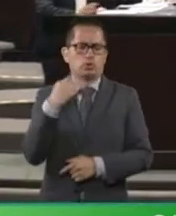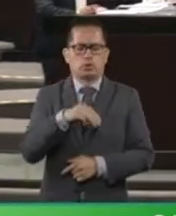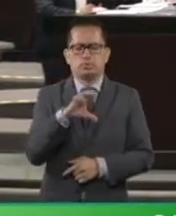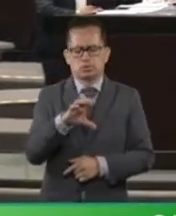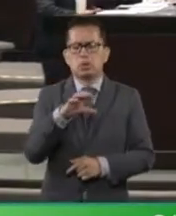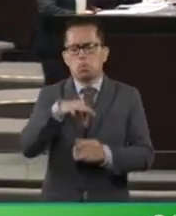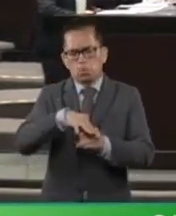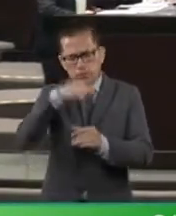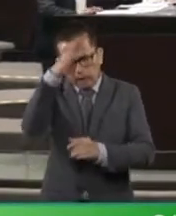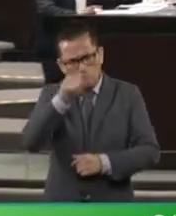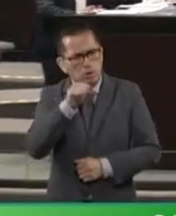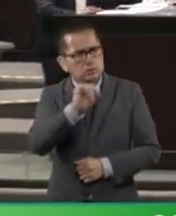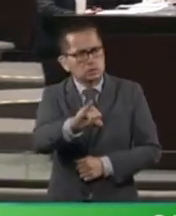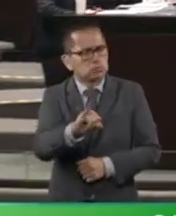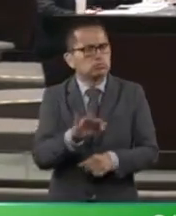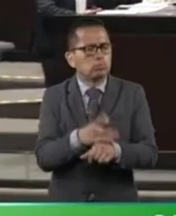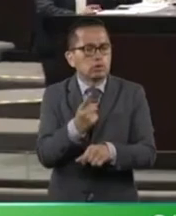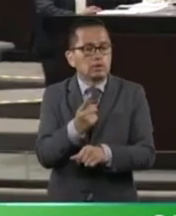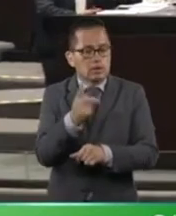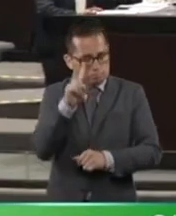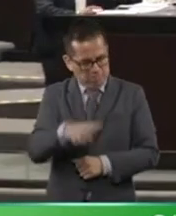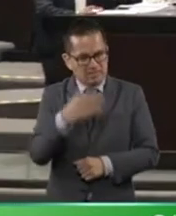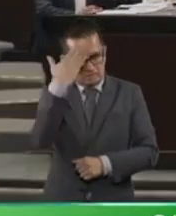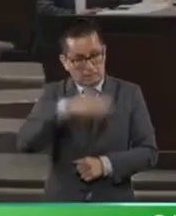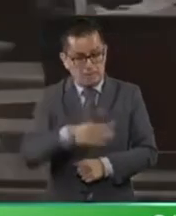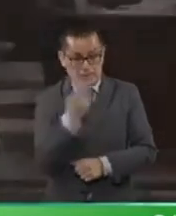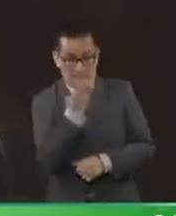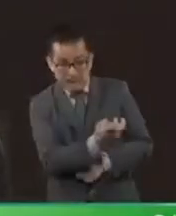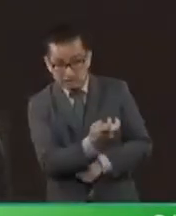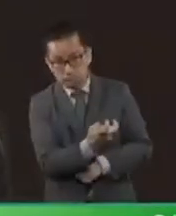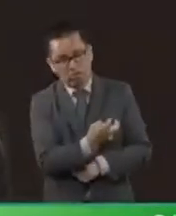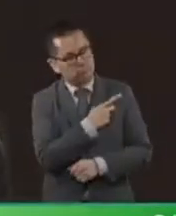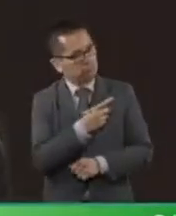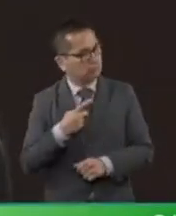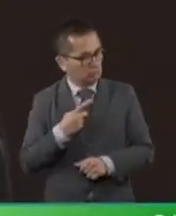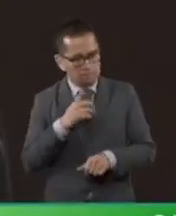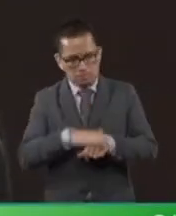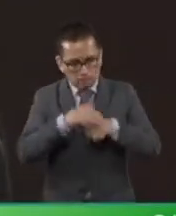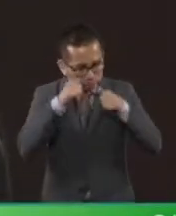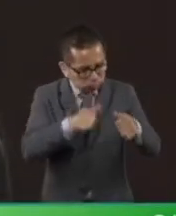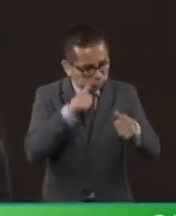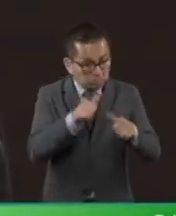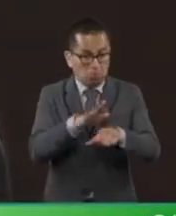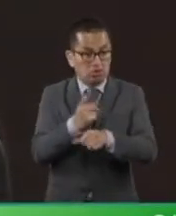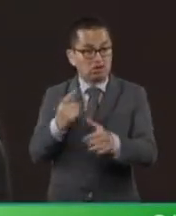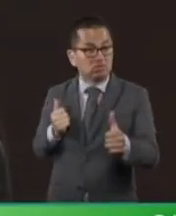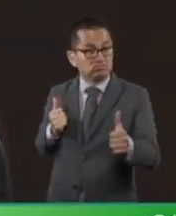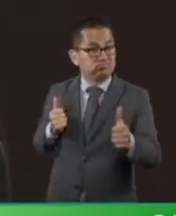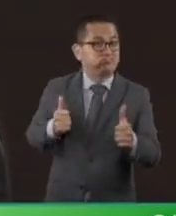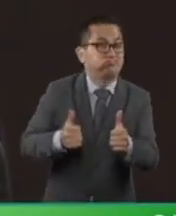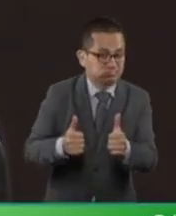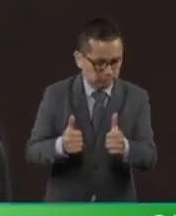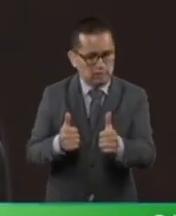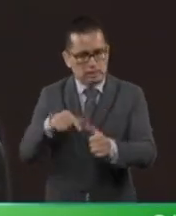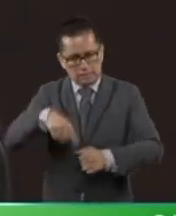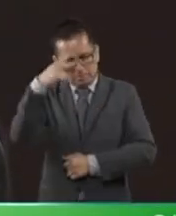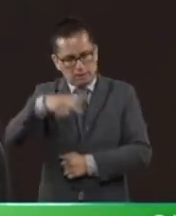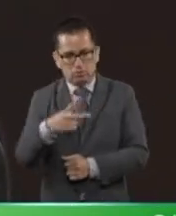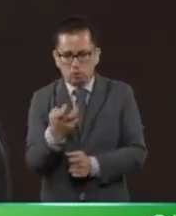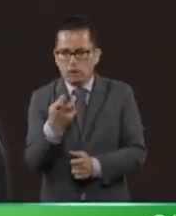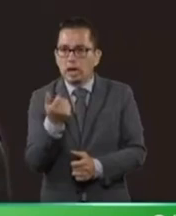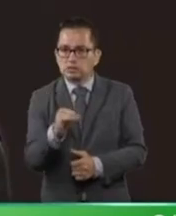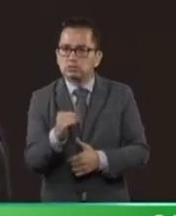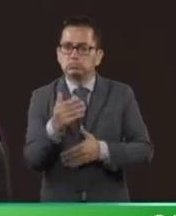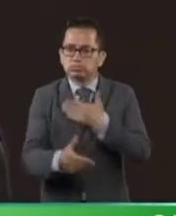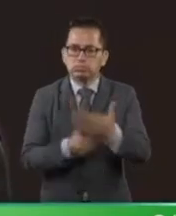que esta es una enorme deuda social que sigue dejando una profunda huella de dolor en la historia de este país y que hoy tenemos la